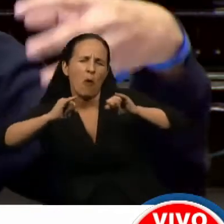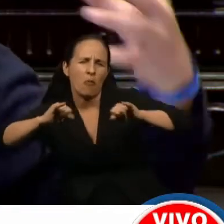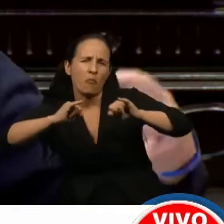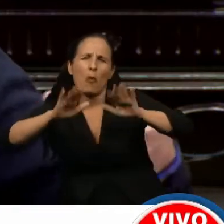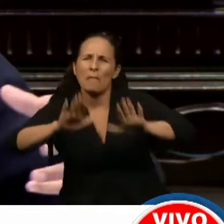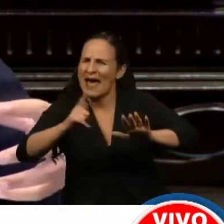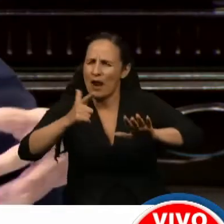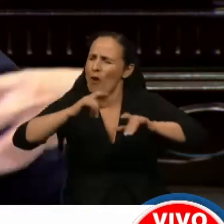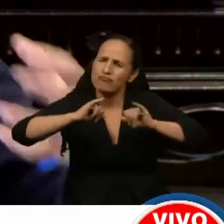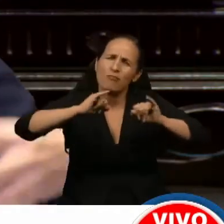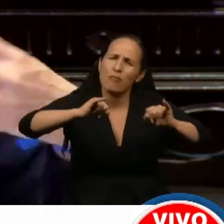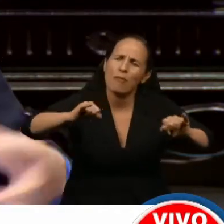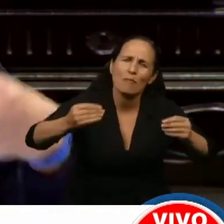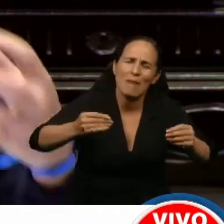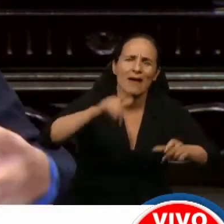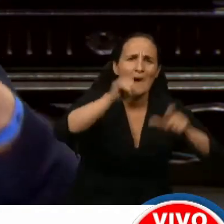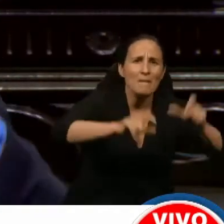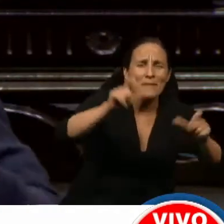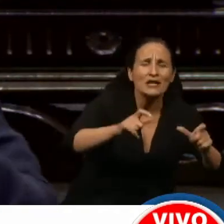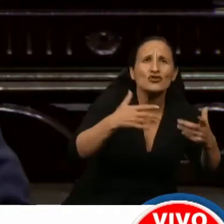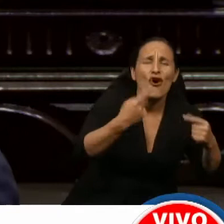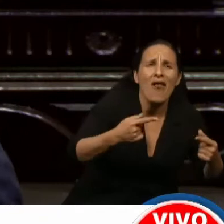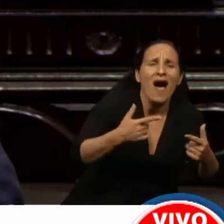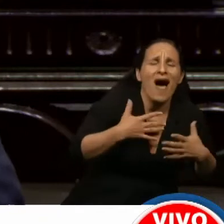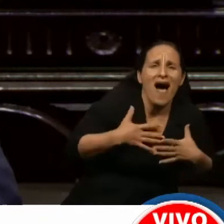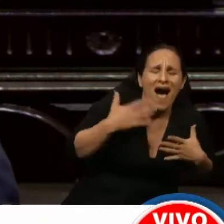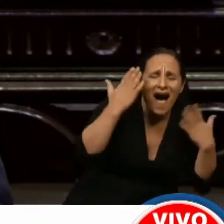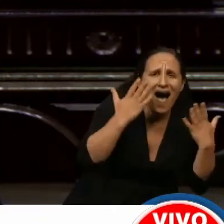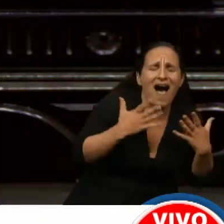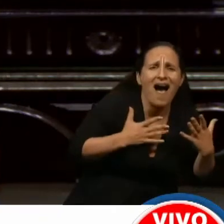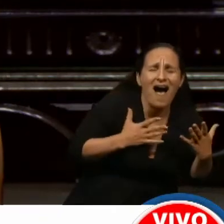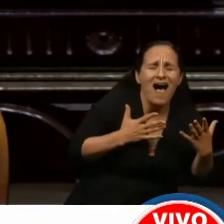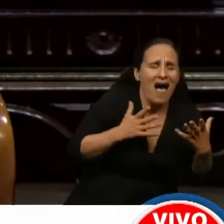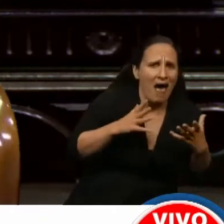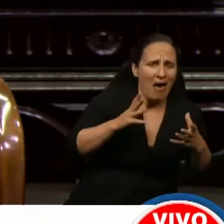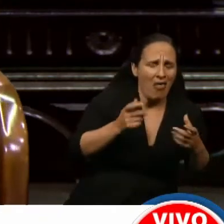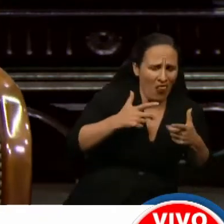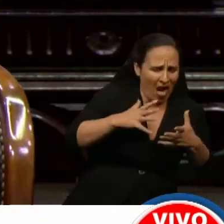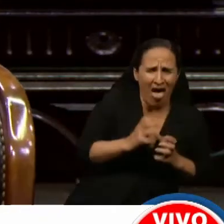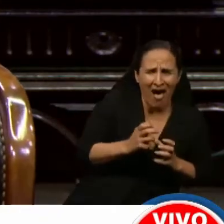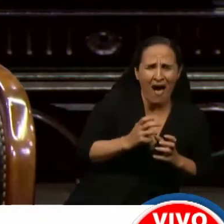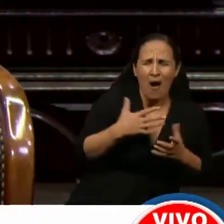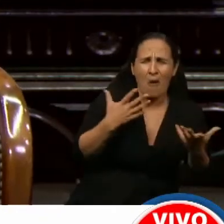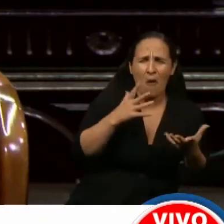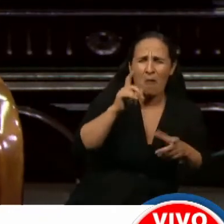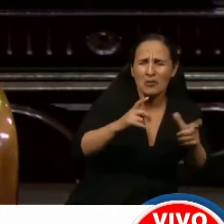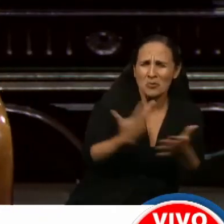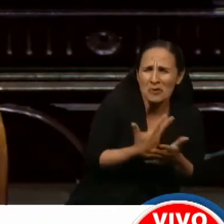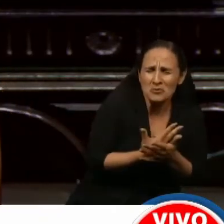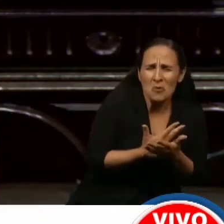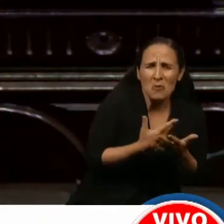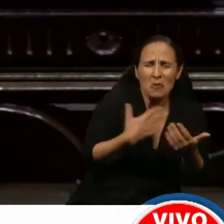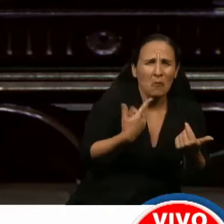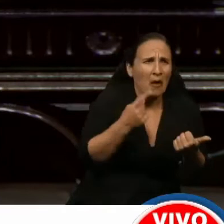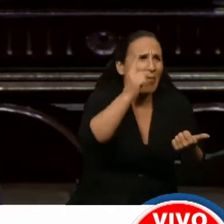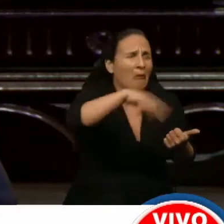tratando de quebrar la esperanza de la gente, como si detrás de una quebradura o de que le pasara mal algo a la gente se pudiera